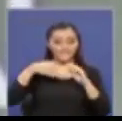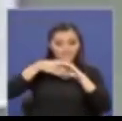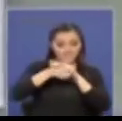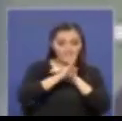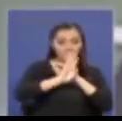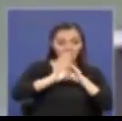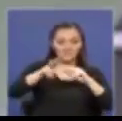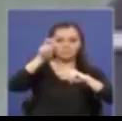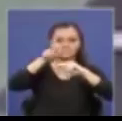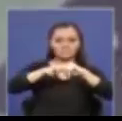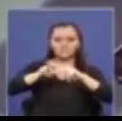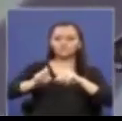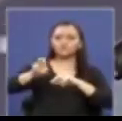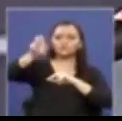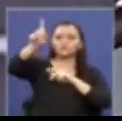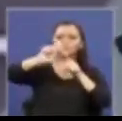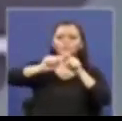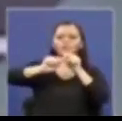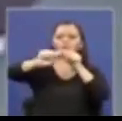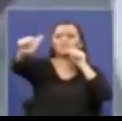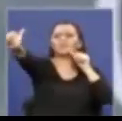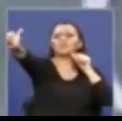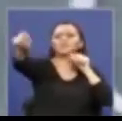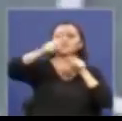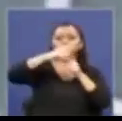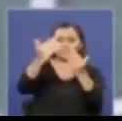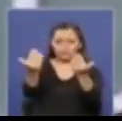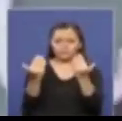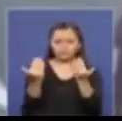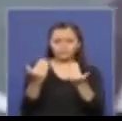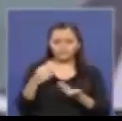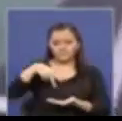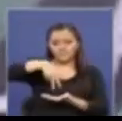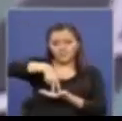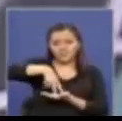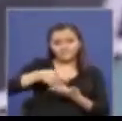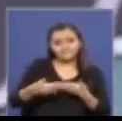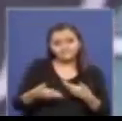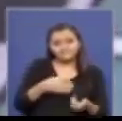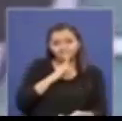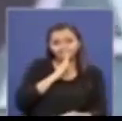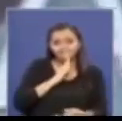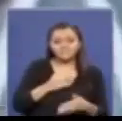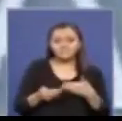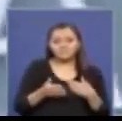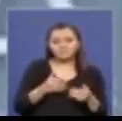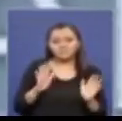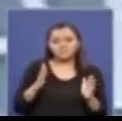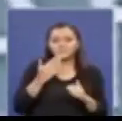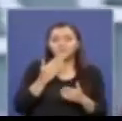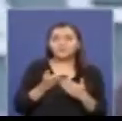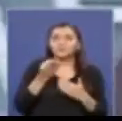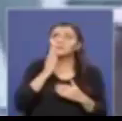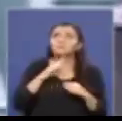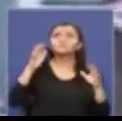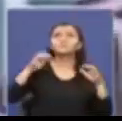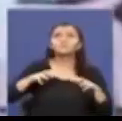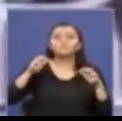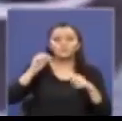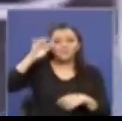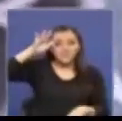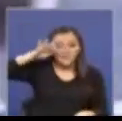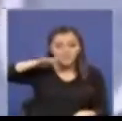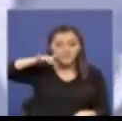pero eso es demasiado lejos. Si quieren venirse más cerca y estar paraditos, con todo gusto, compañeros. Gracias a Dios no está lloviendo, sigue arruando un